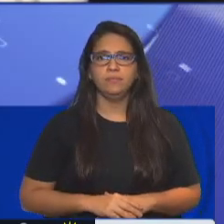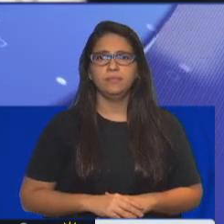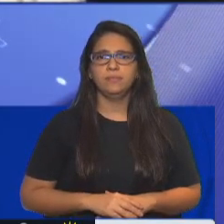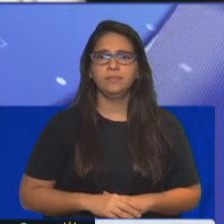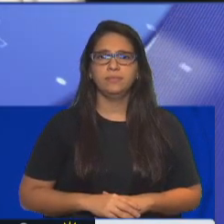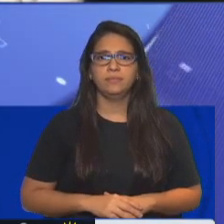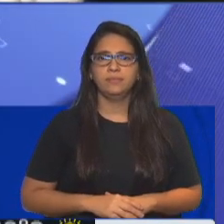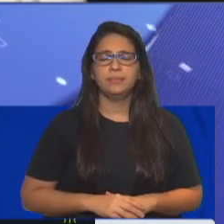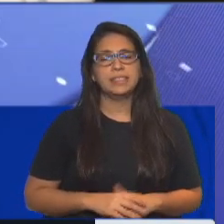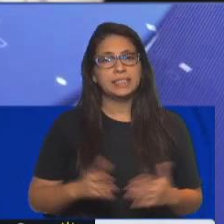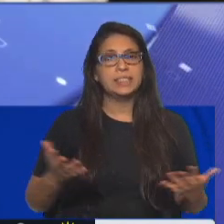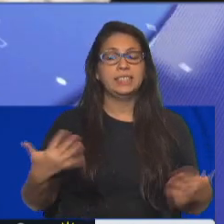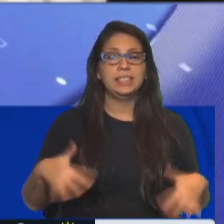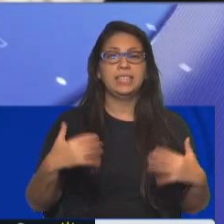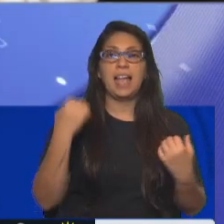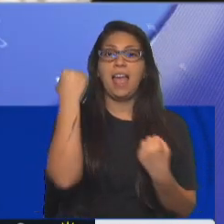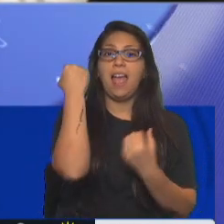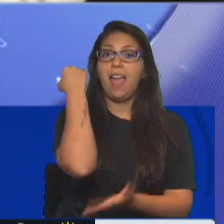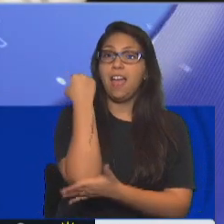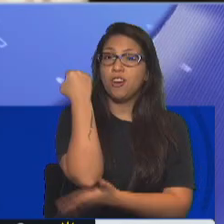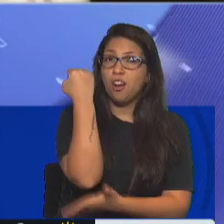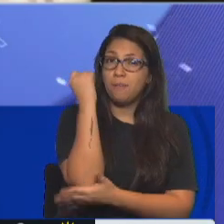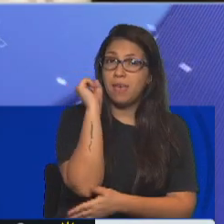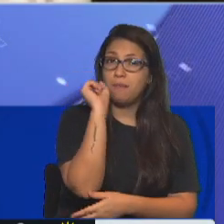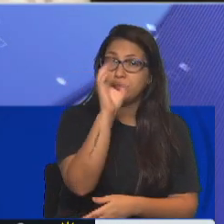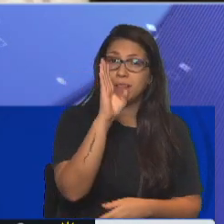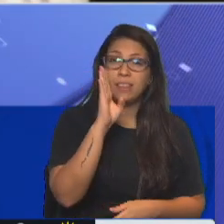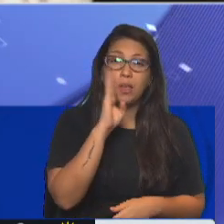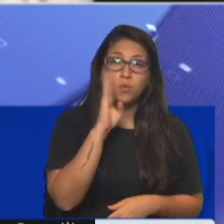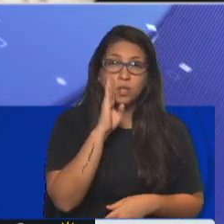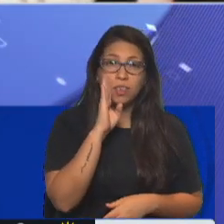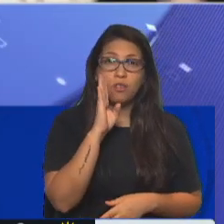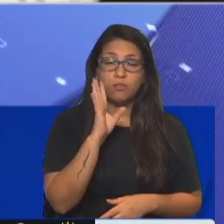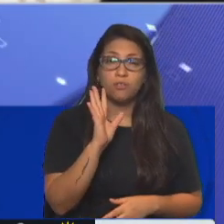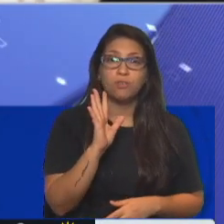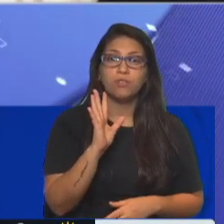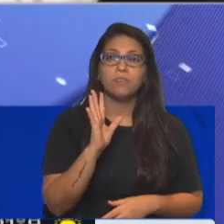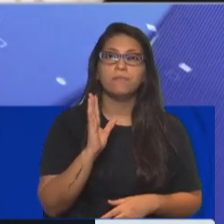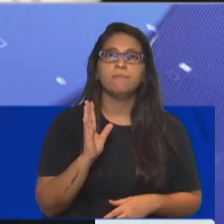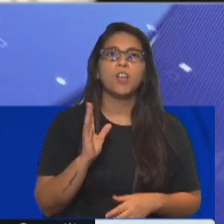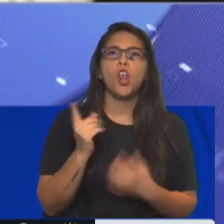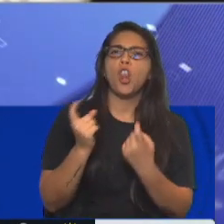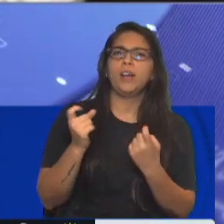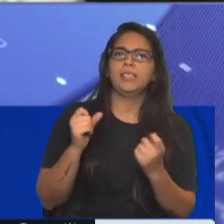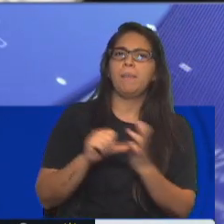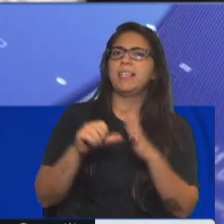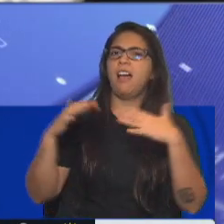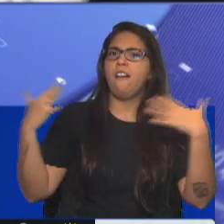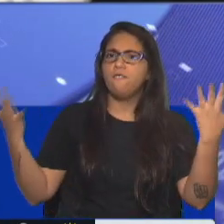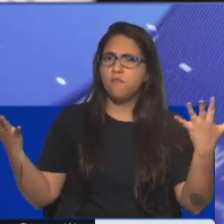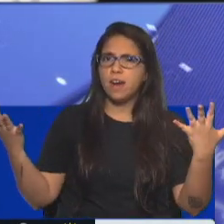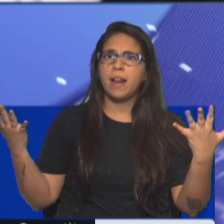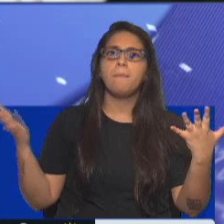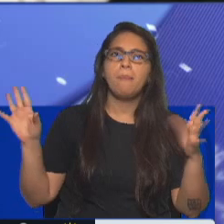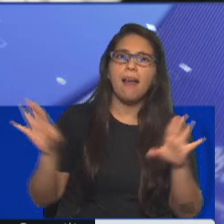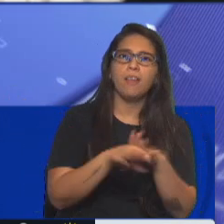claramente una economía tan, a pesar de que no tenga esa dependencia en términos del